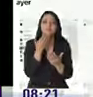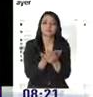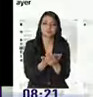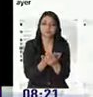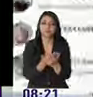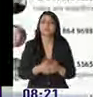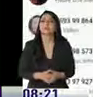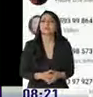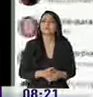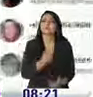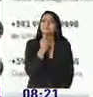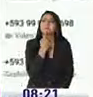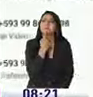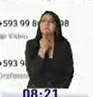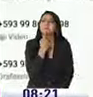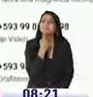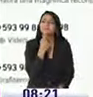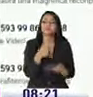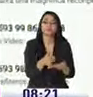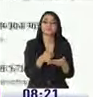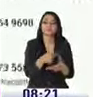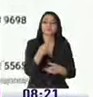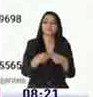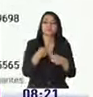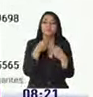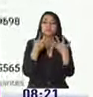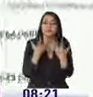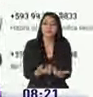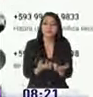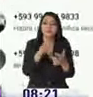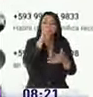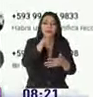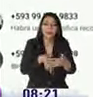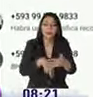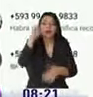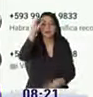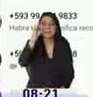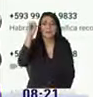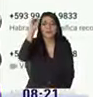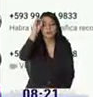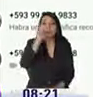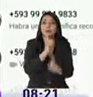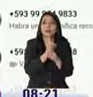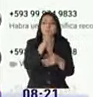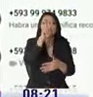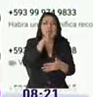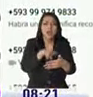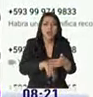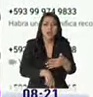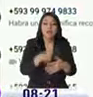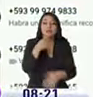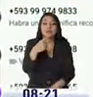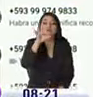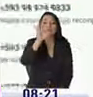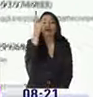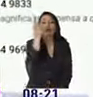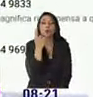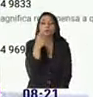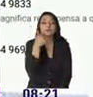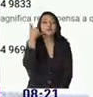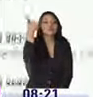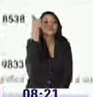dicen? Por el bienestar de la ciudad, lo que quisiera que usted lo lea a la opinión esto. Pero es súper largo y habla del 911, que él ha llamado